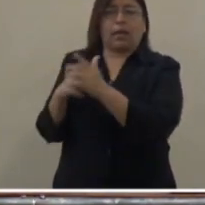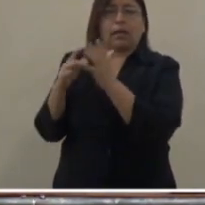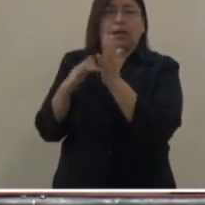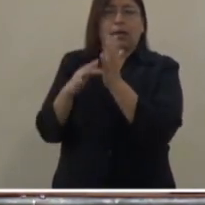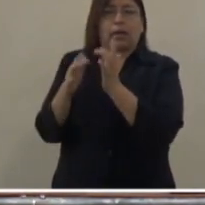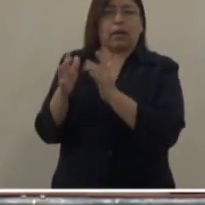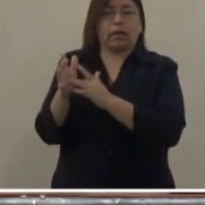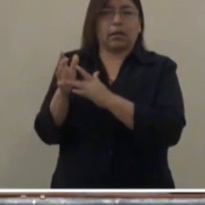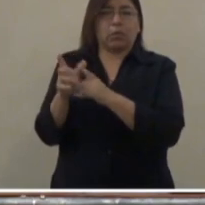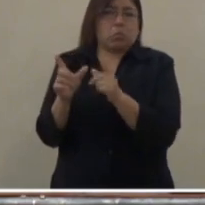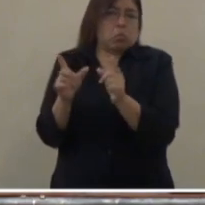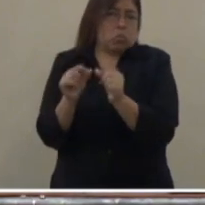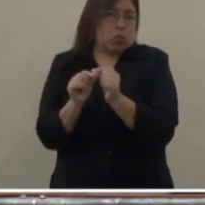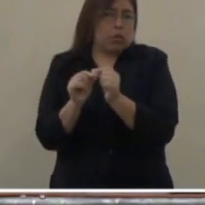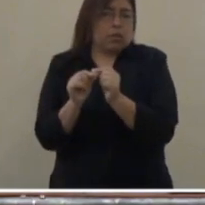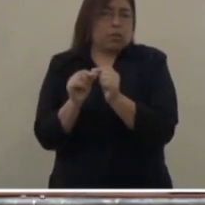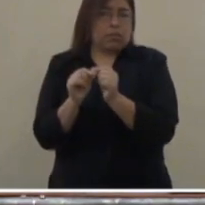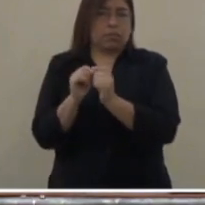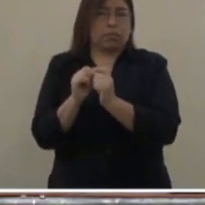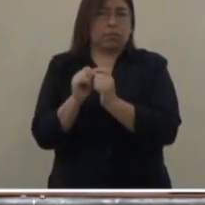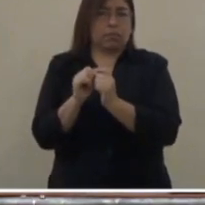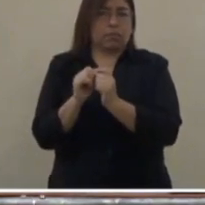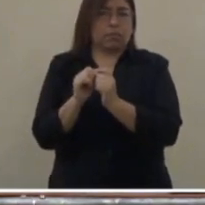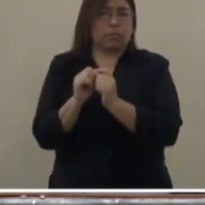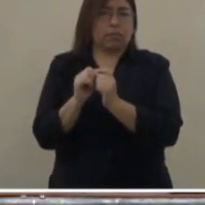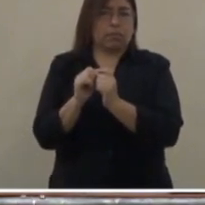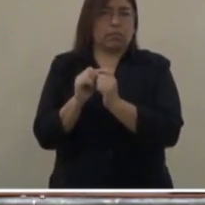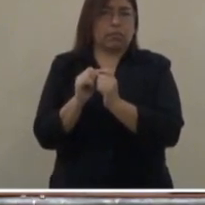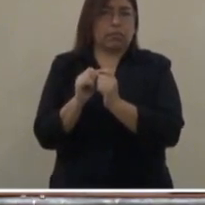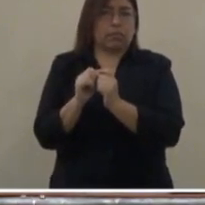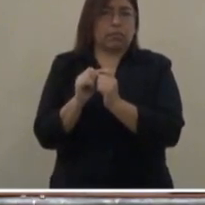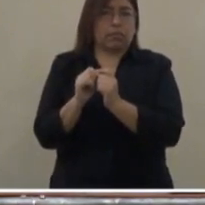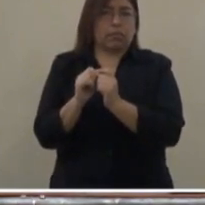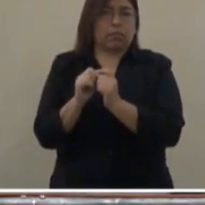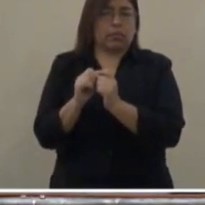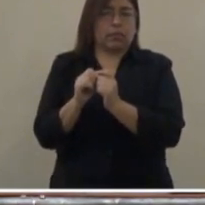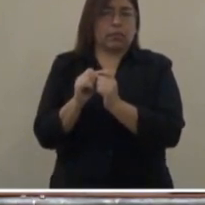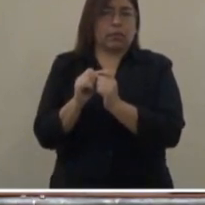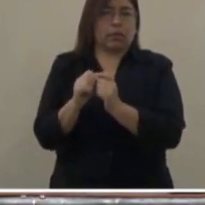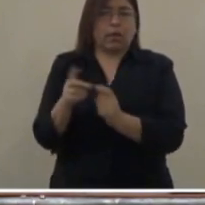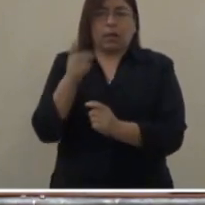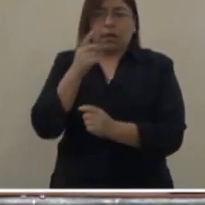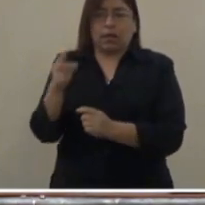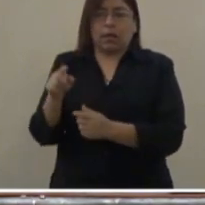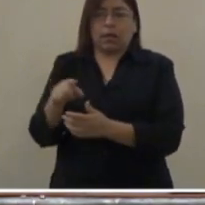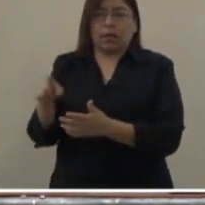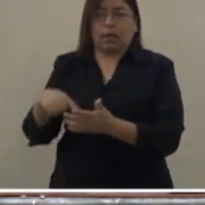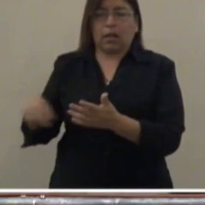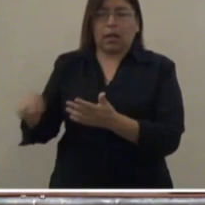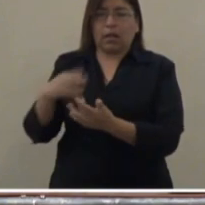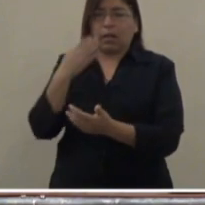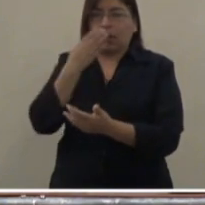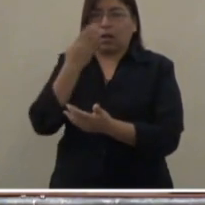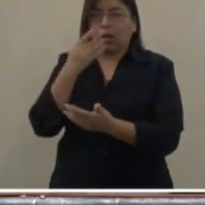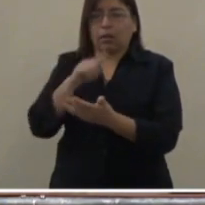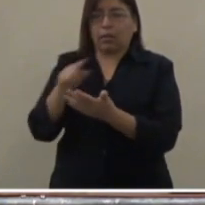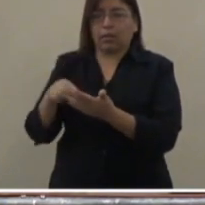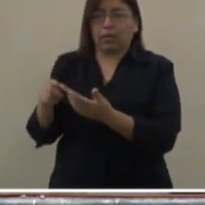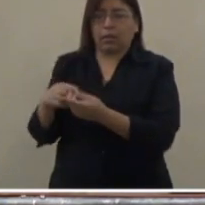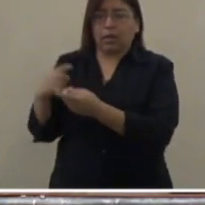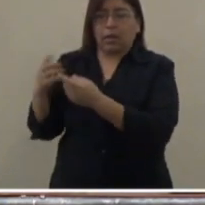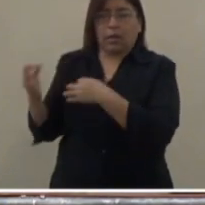Dice brevemente el relato del libro de los Hechos: todos los